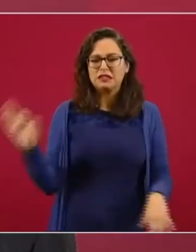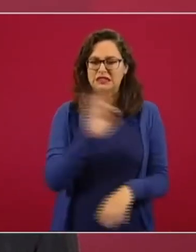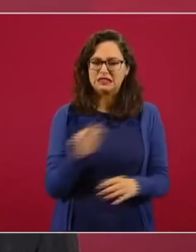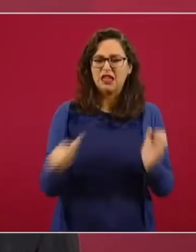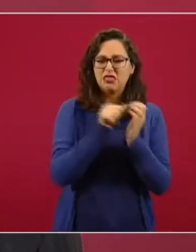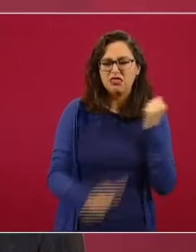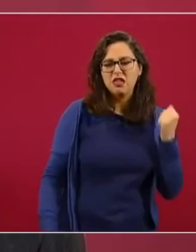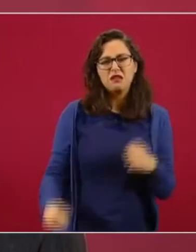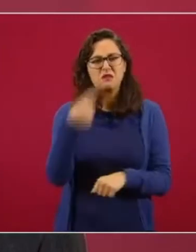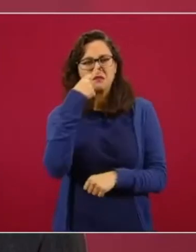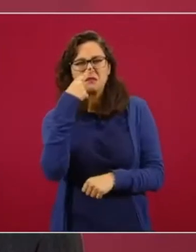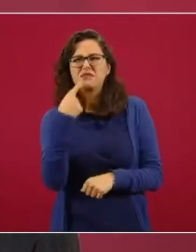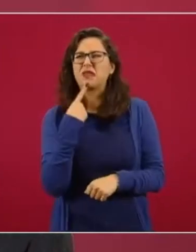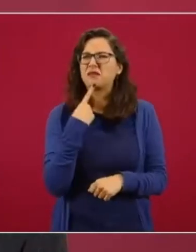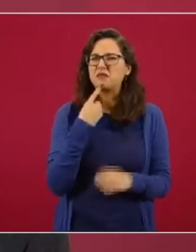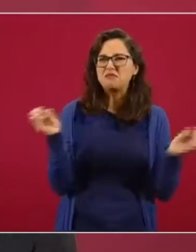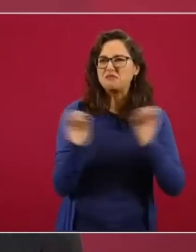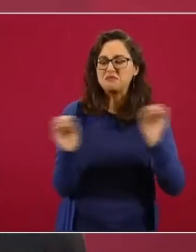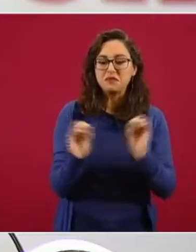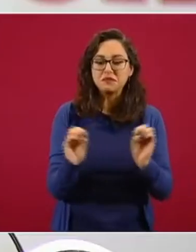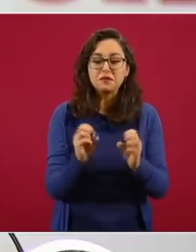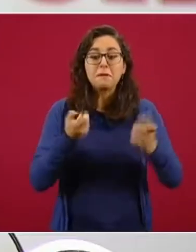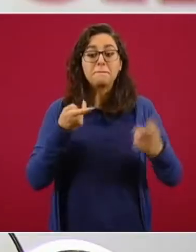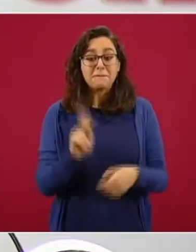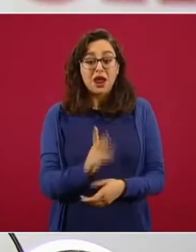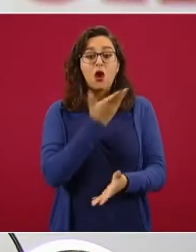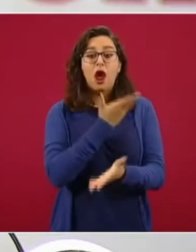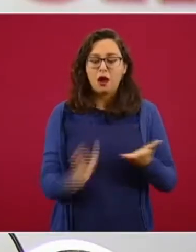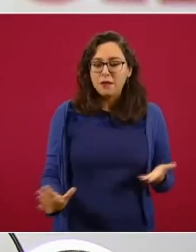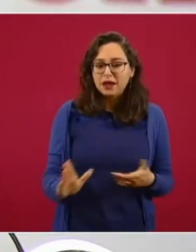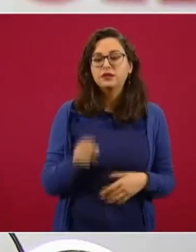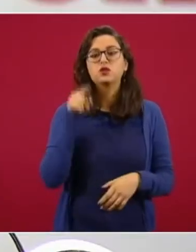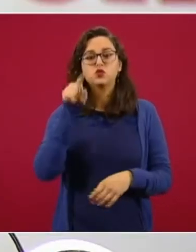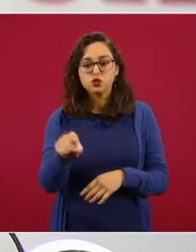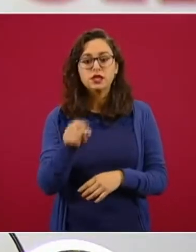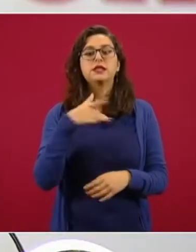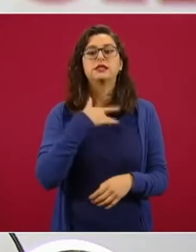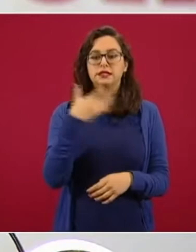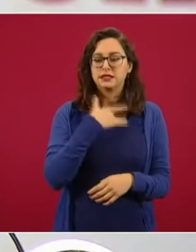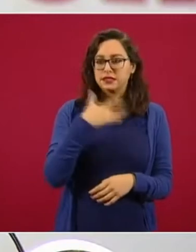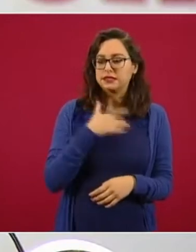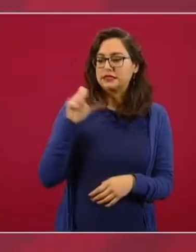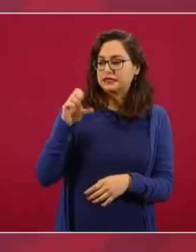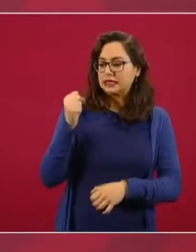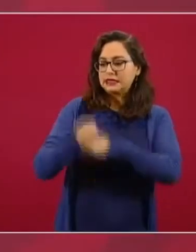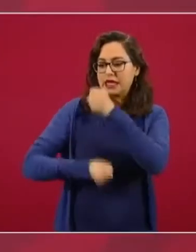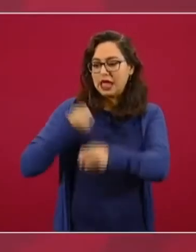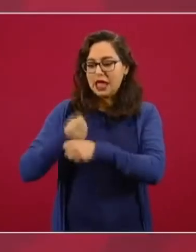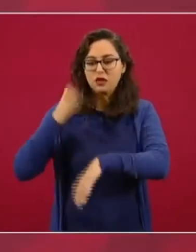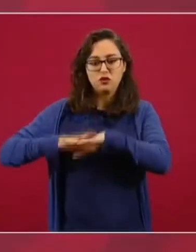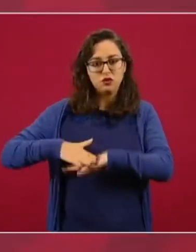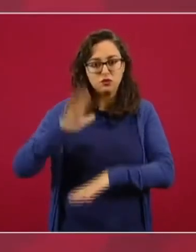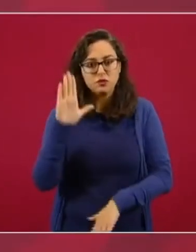del olfato, pérdida del gusto, pero además es una persona que tiene 60 o más años de edad, o bien